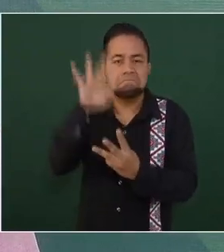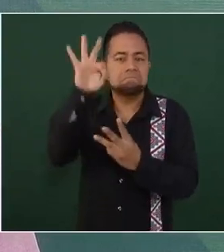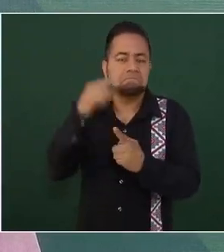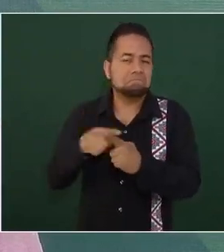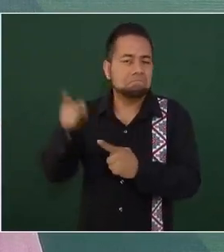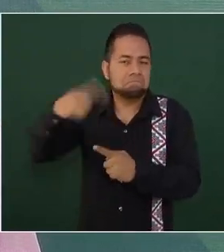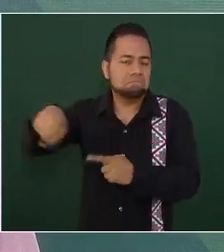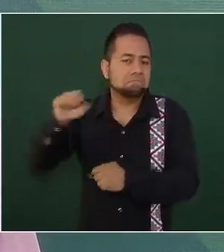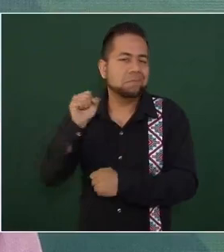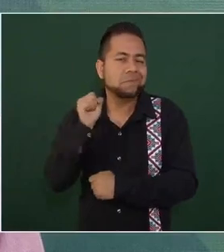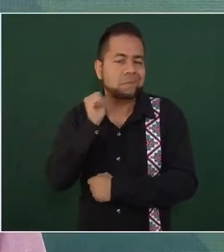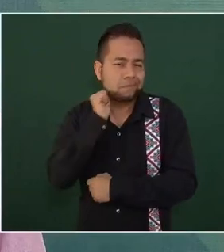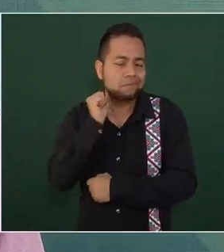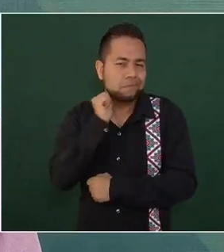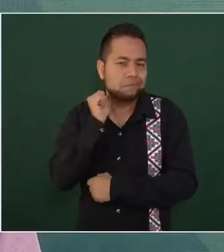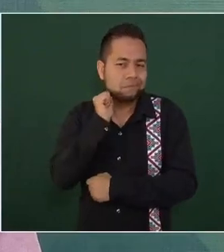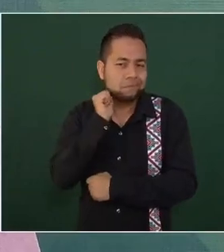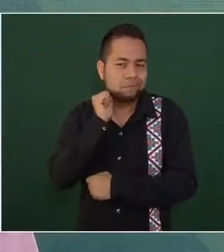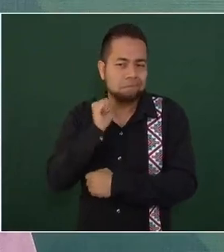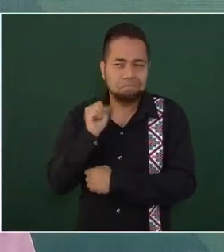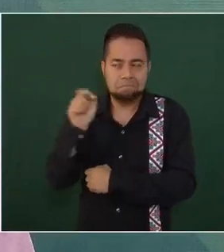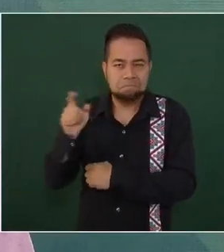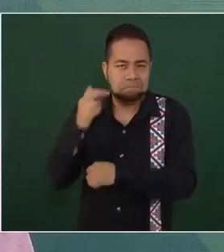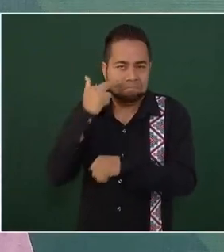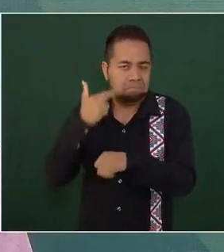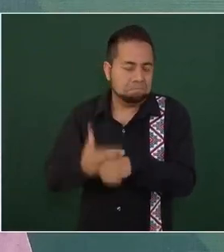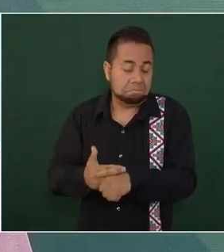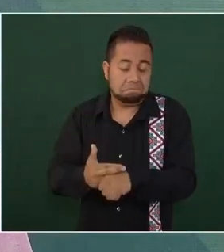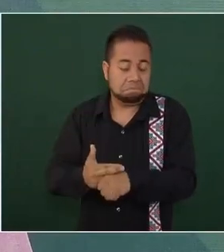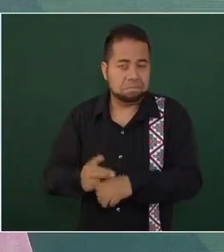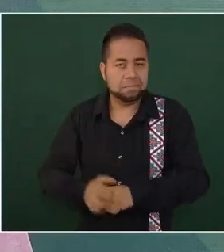este quienes corresponden